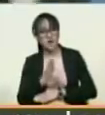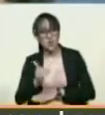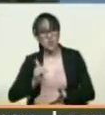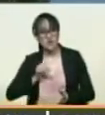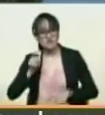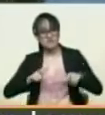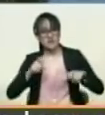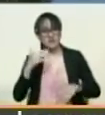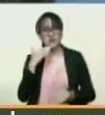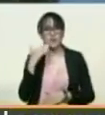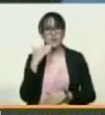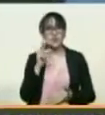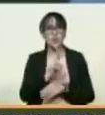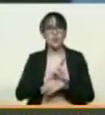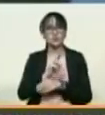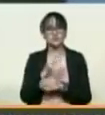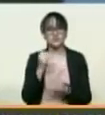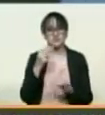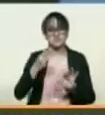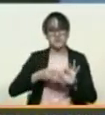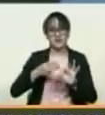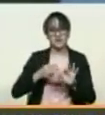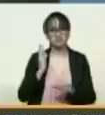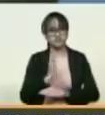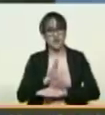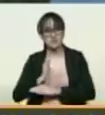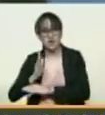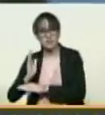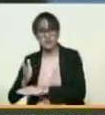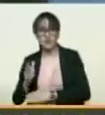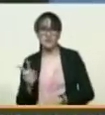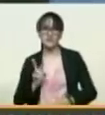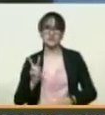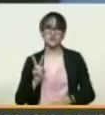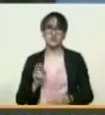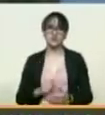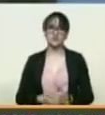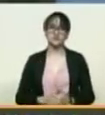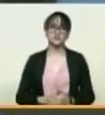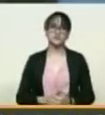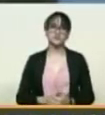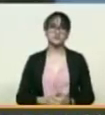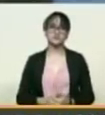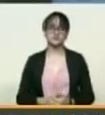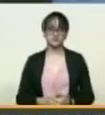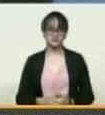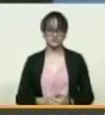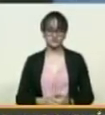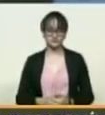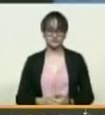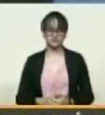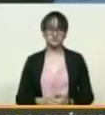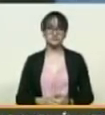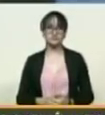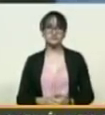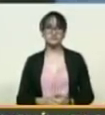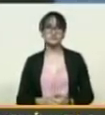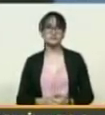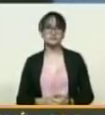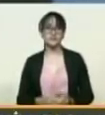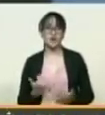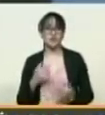ciudadano estadounidense que utilice trance con el Petro venezolano. Nosotros estamos con mucha